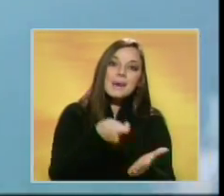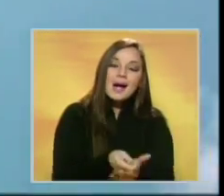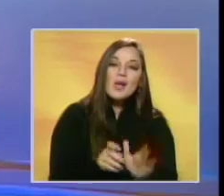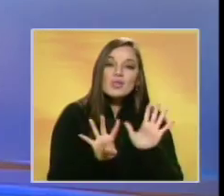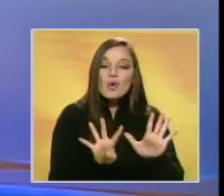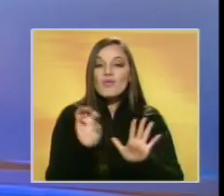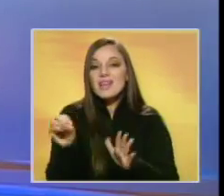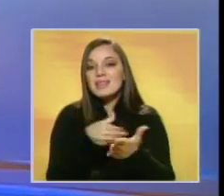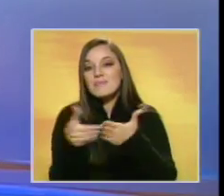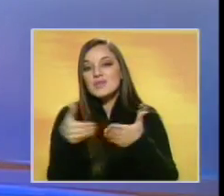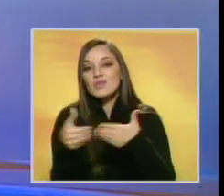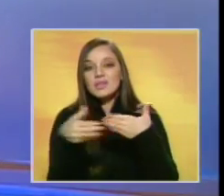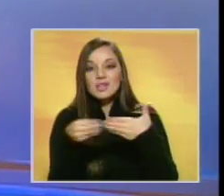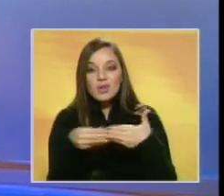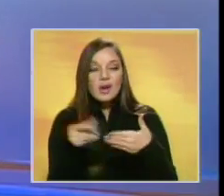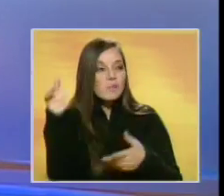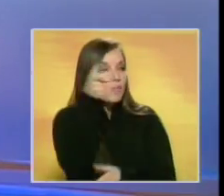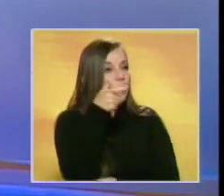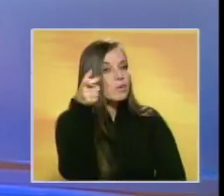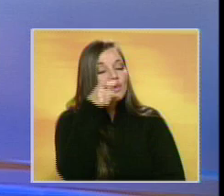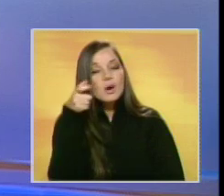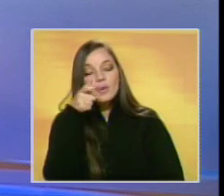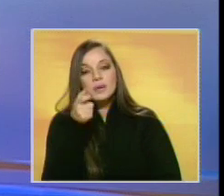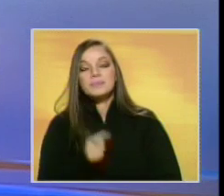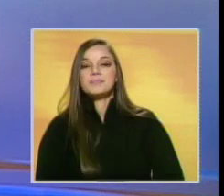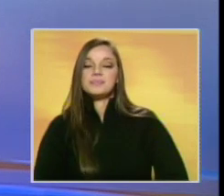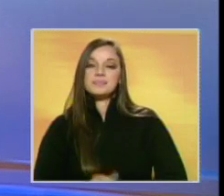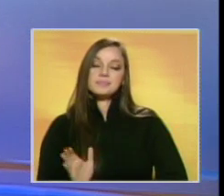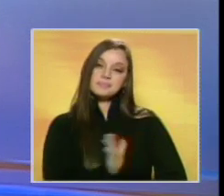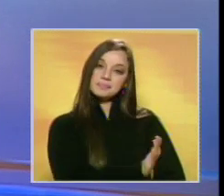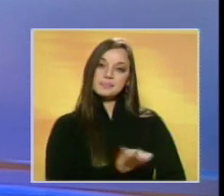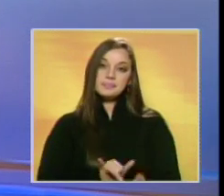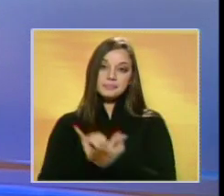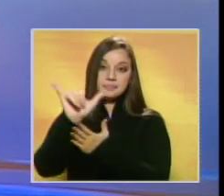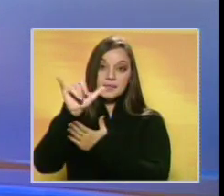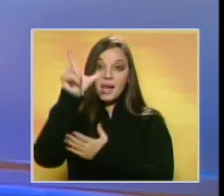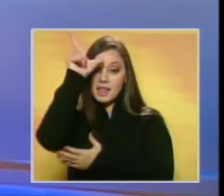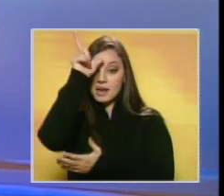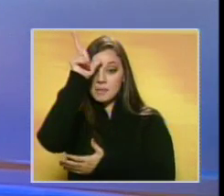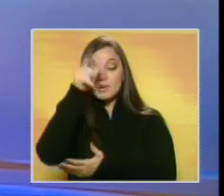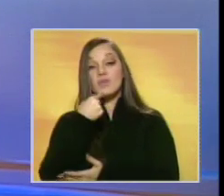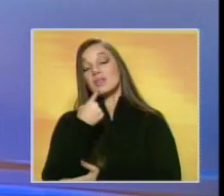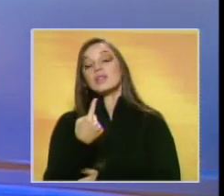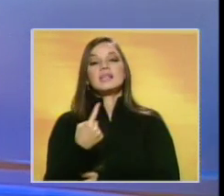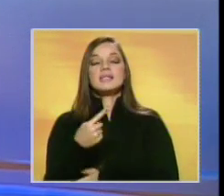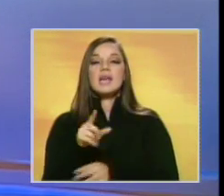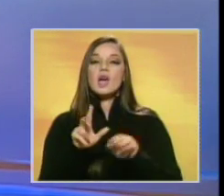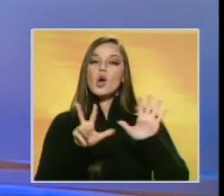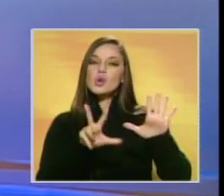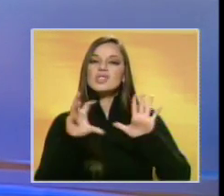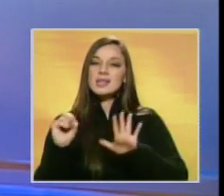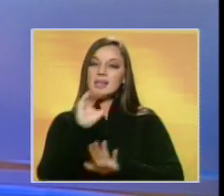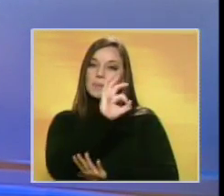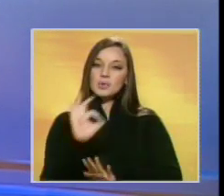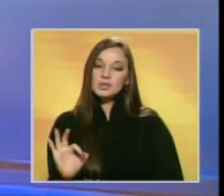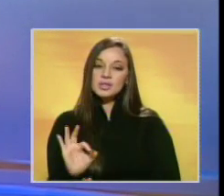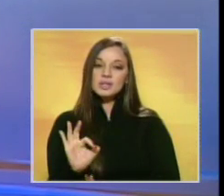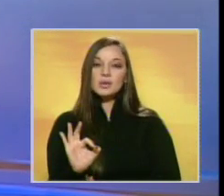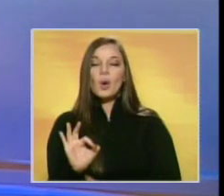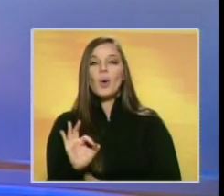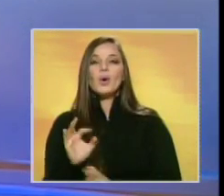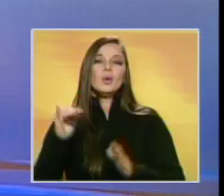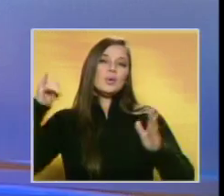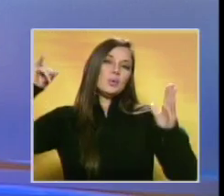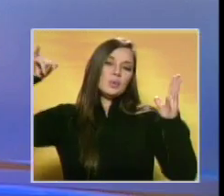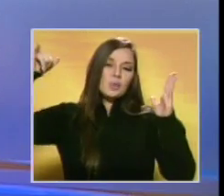operaciones. La aerolínea alemana Lufthansa señaló que el 80% de los escombros del avión de Germanwings que se